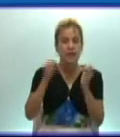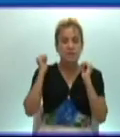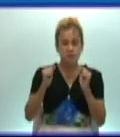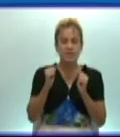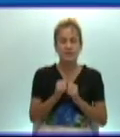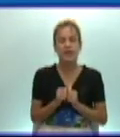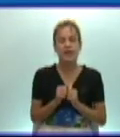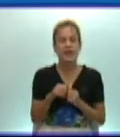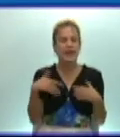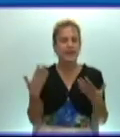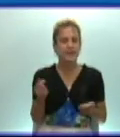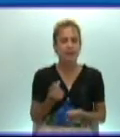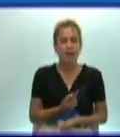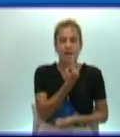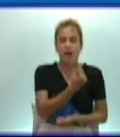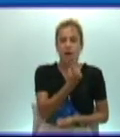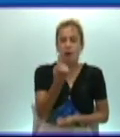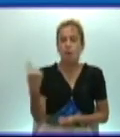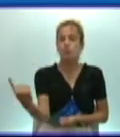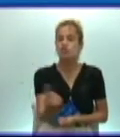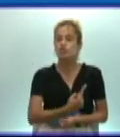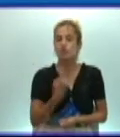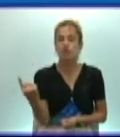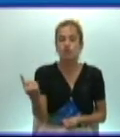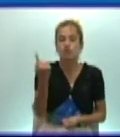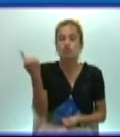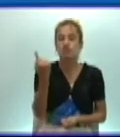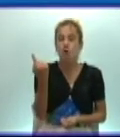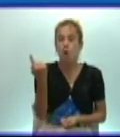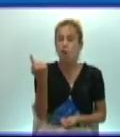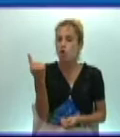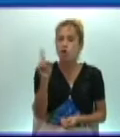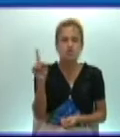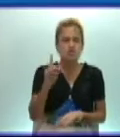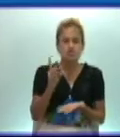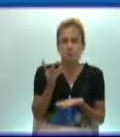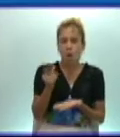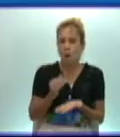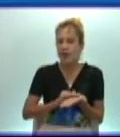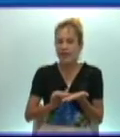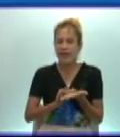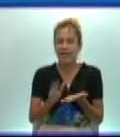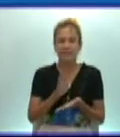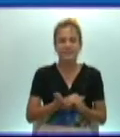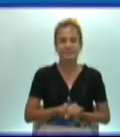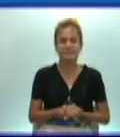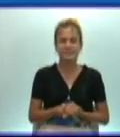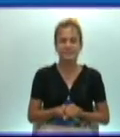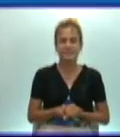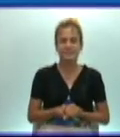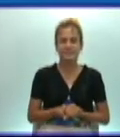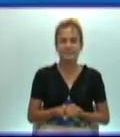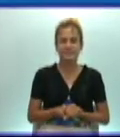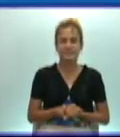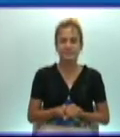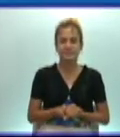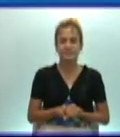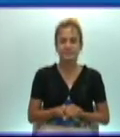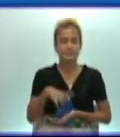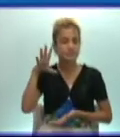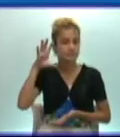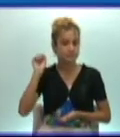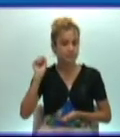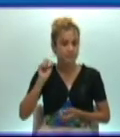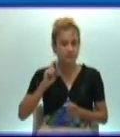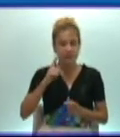fuerza es cada uno de nosotros solo no vale nada. Es conveniente que al